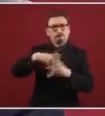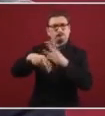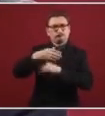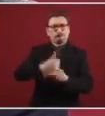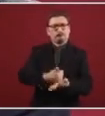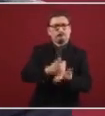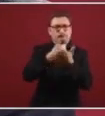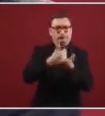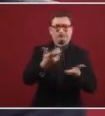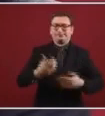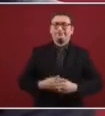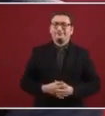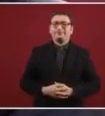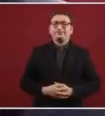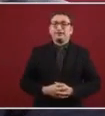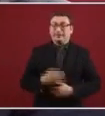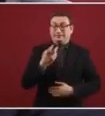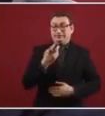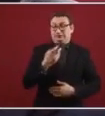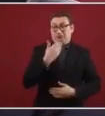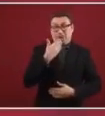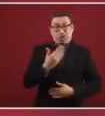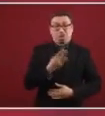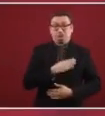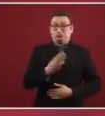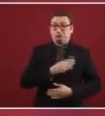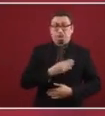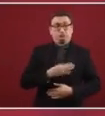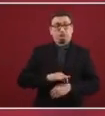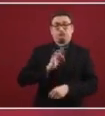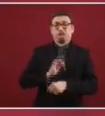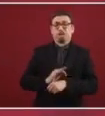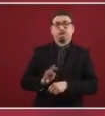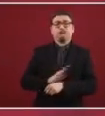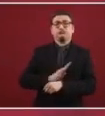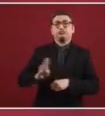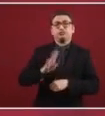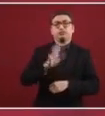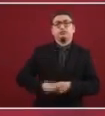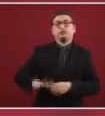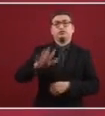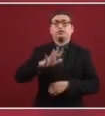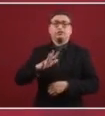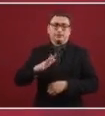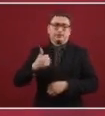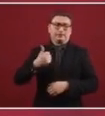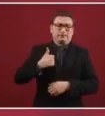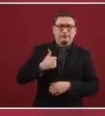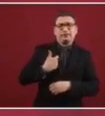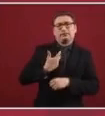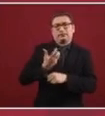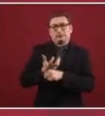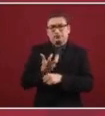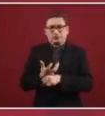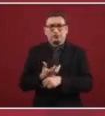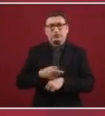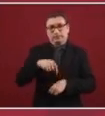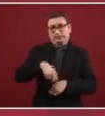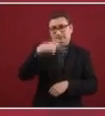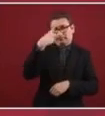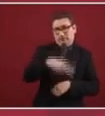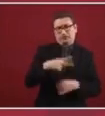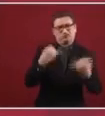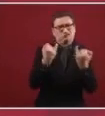Es algo bueno, benéfico para el pueblo de Canadá, de Estados Unidos y de